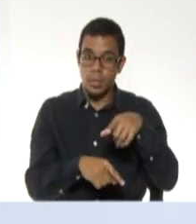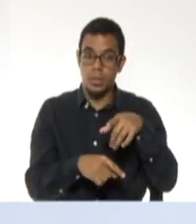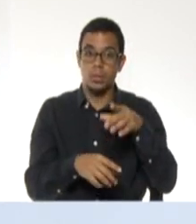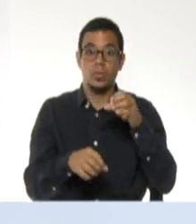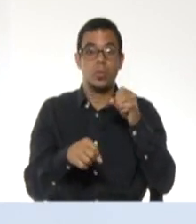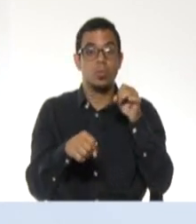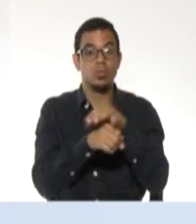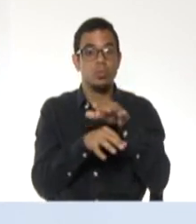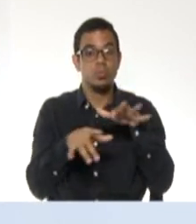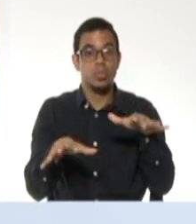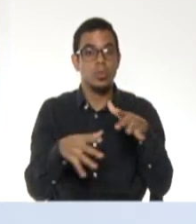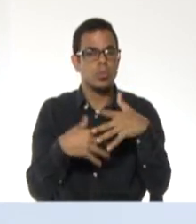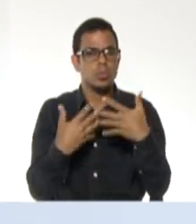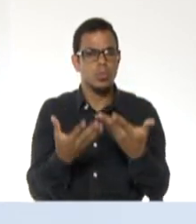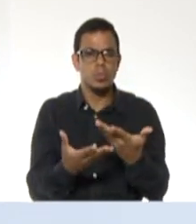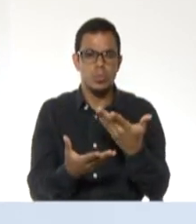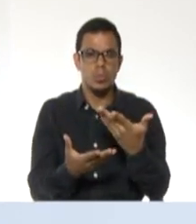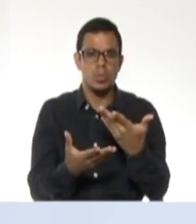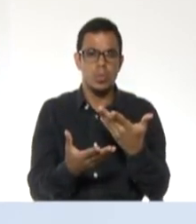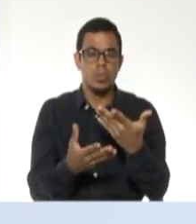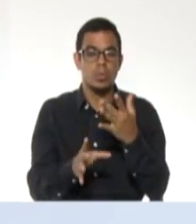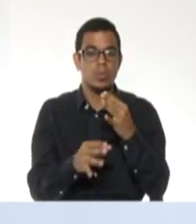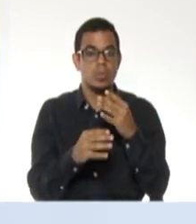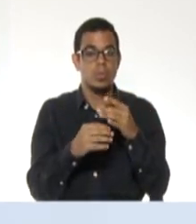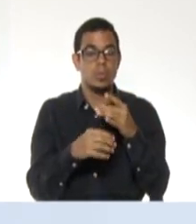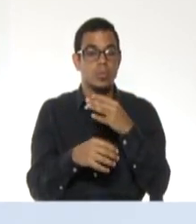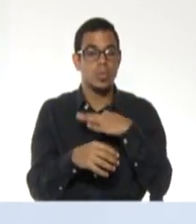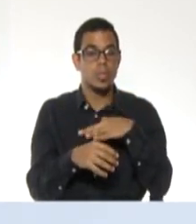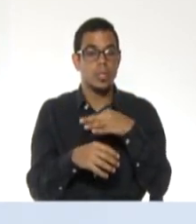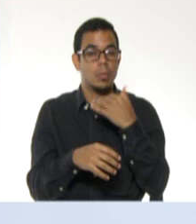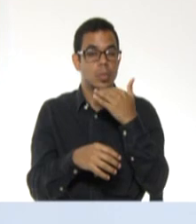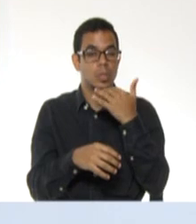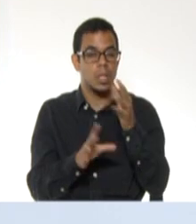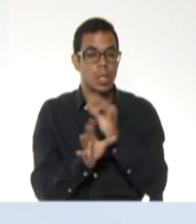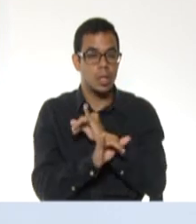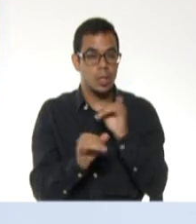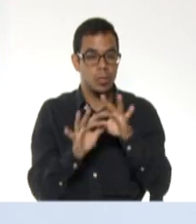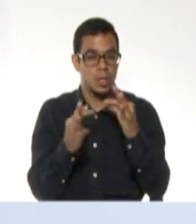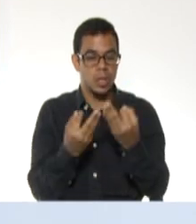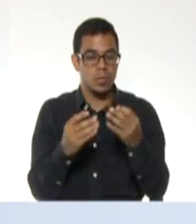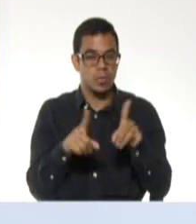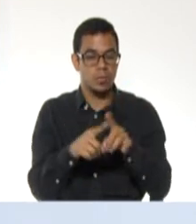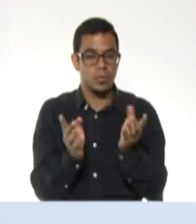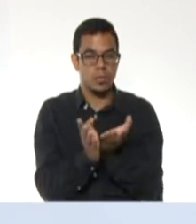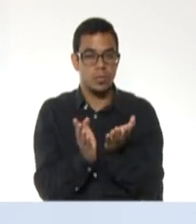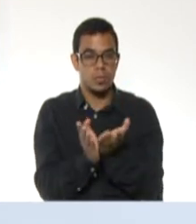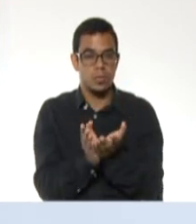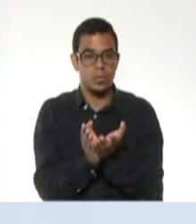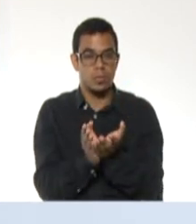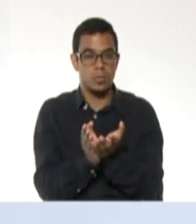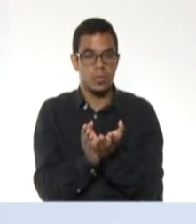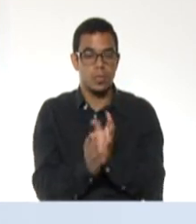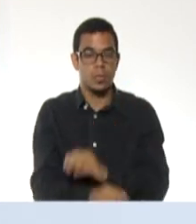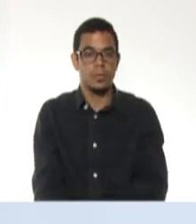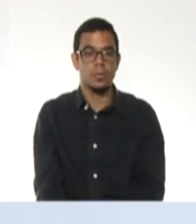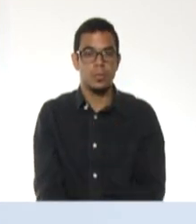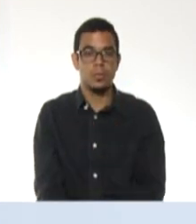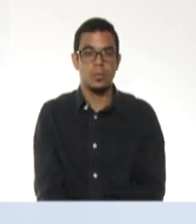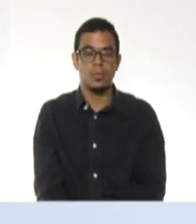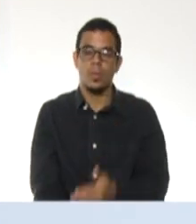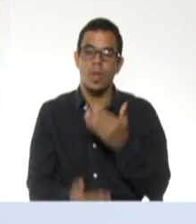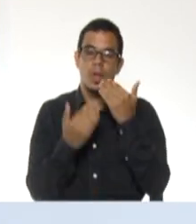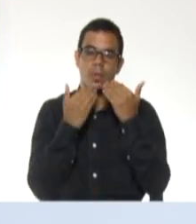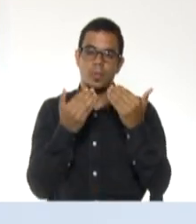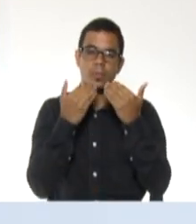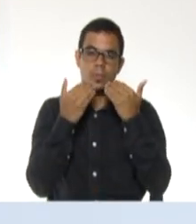de nuestras redes sociales. Amigos, amigas, ya casi nos acercamos al final de Cada Familia Una Escuela, pero por el día de hoy.